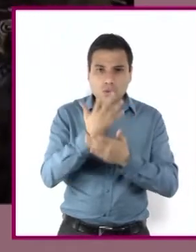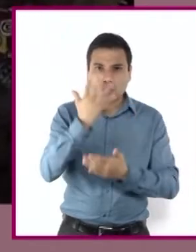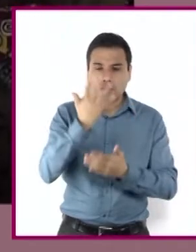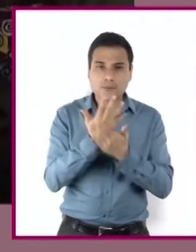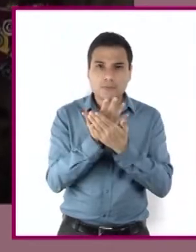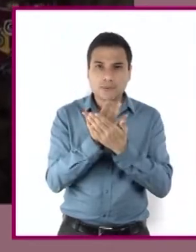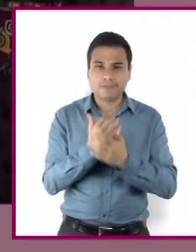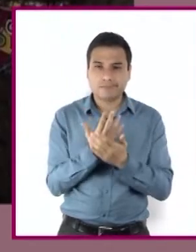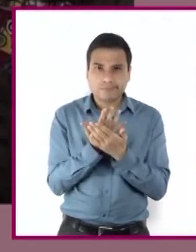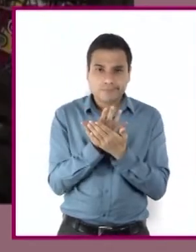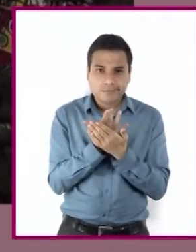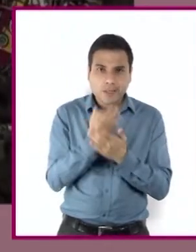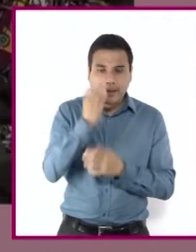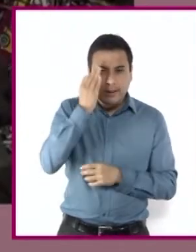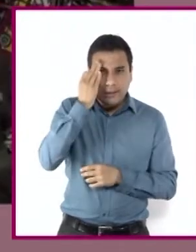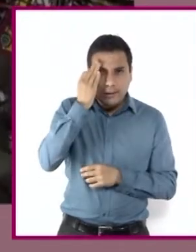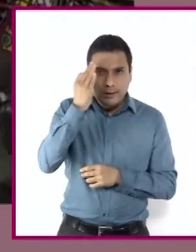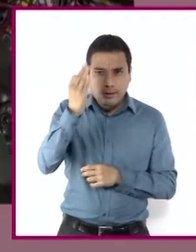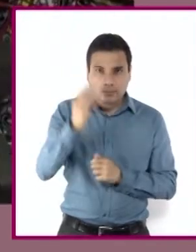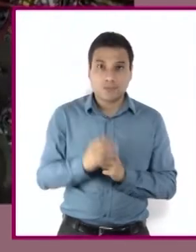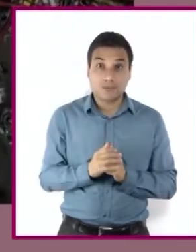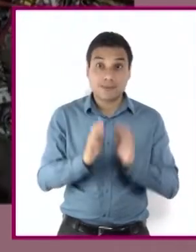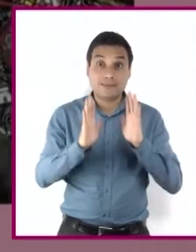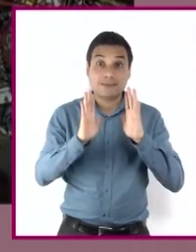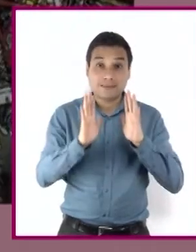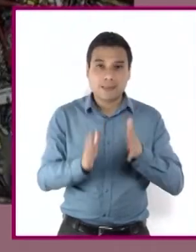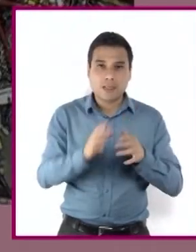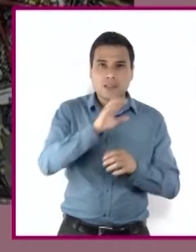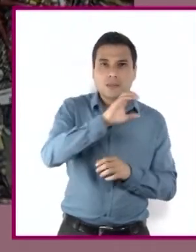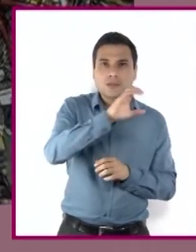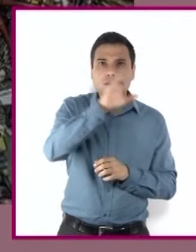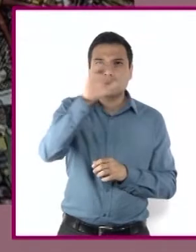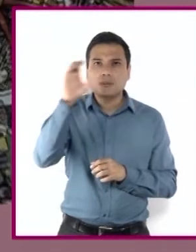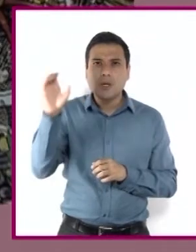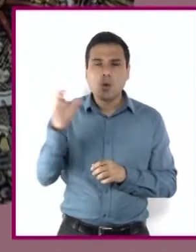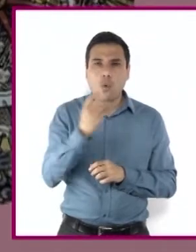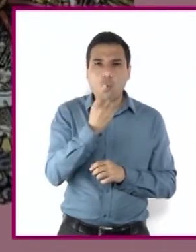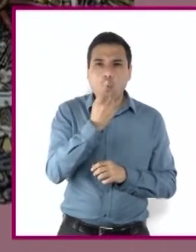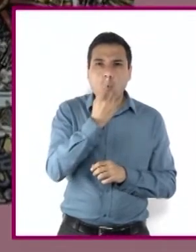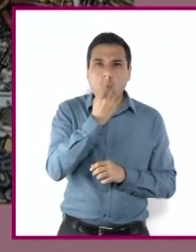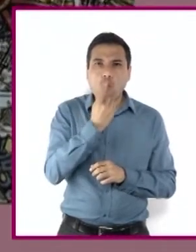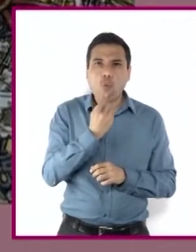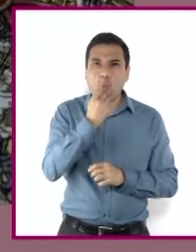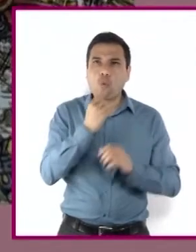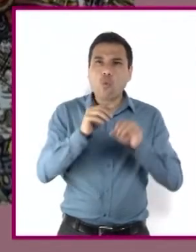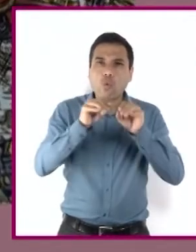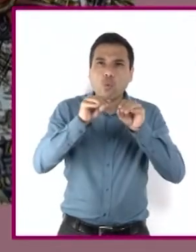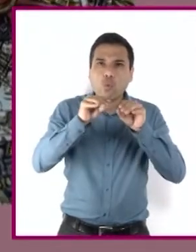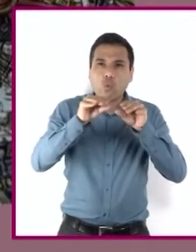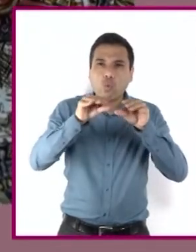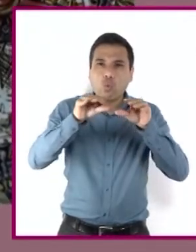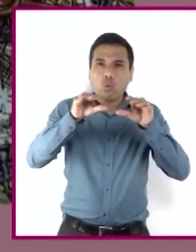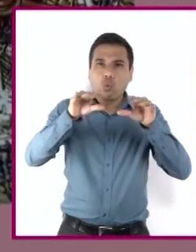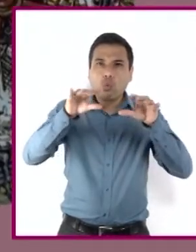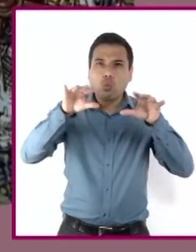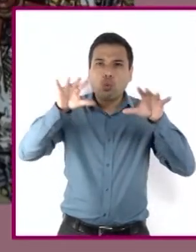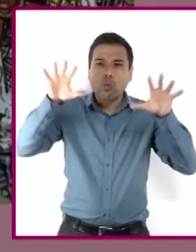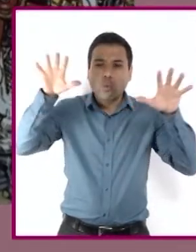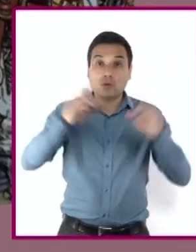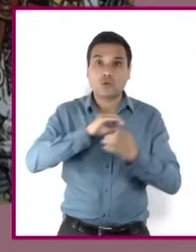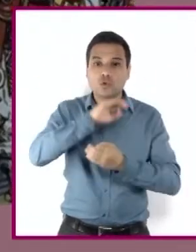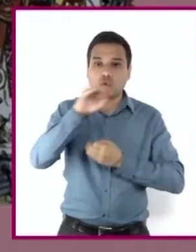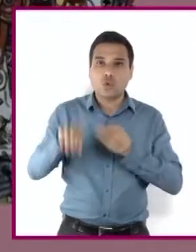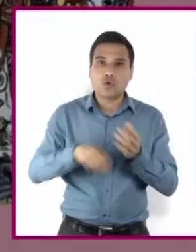Después de un gran rato, el cielo se puso colorado por todas partes y ellos se postraron de